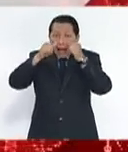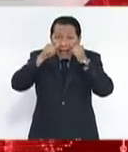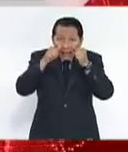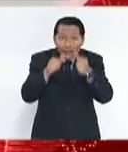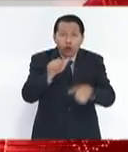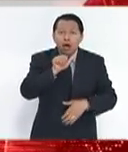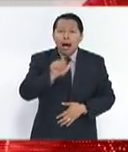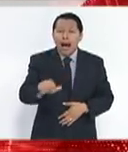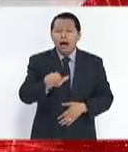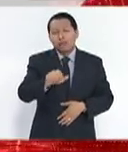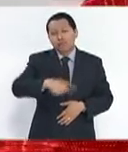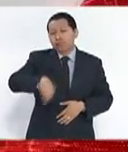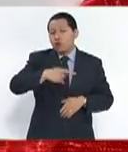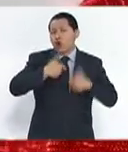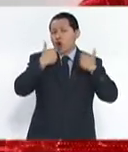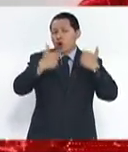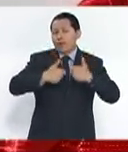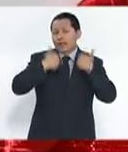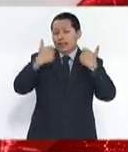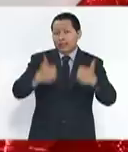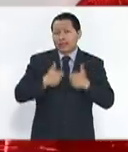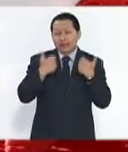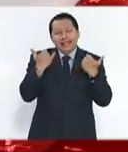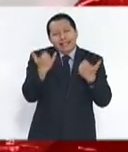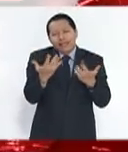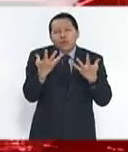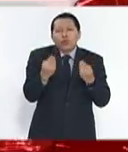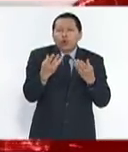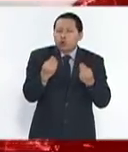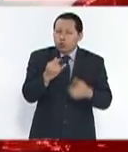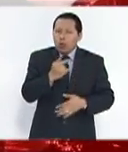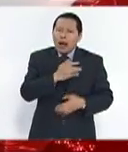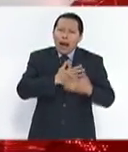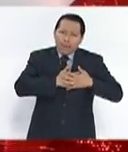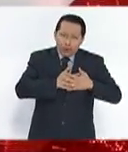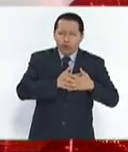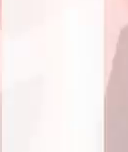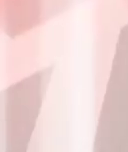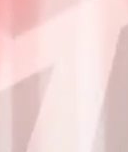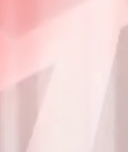los jóvenes y que haya mucho amor en la sociedad.